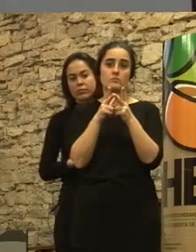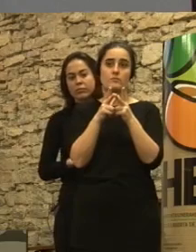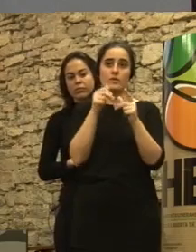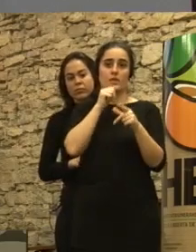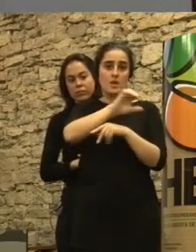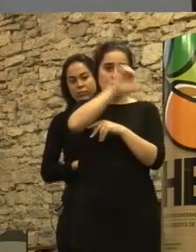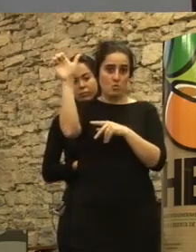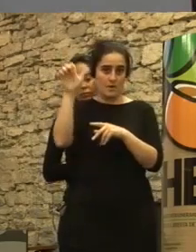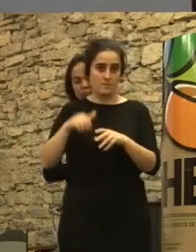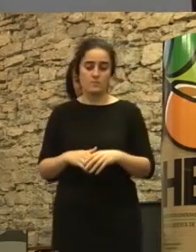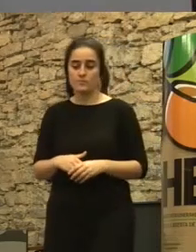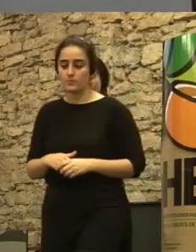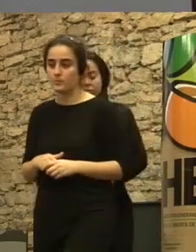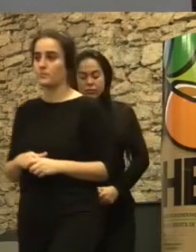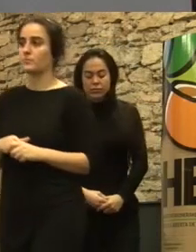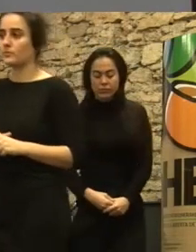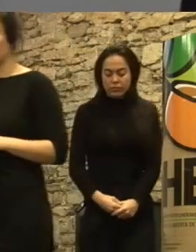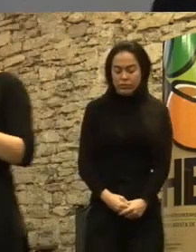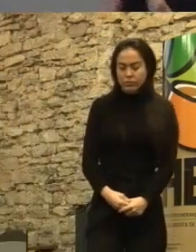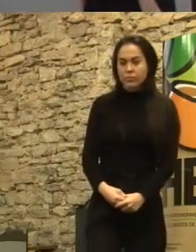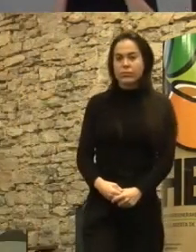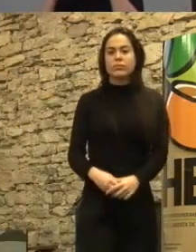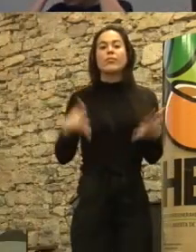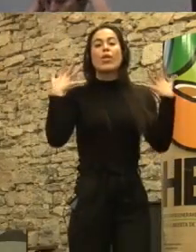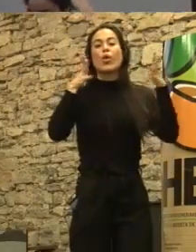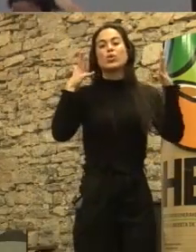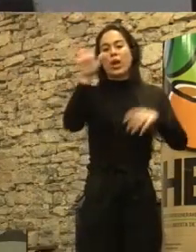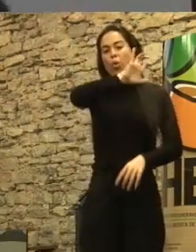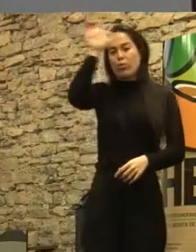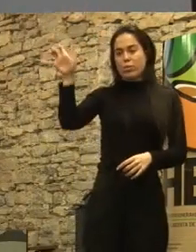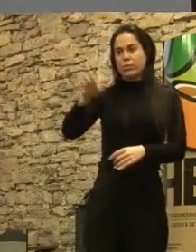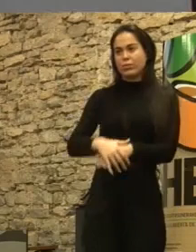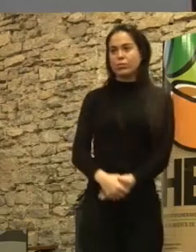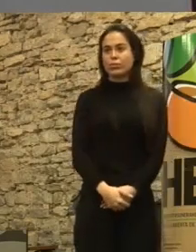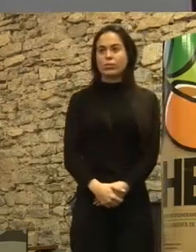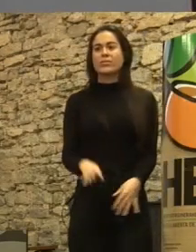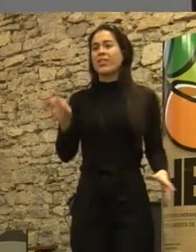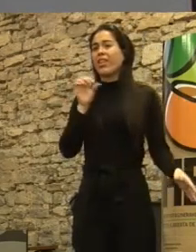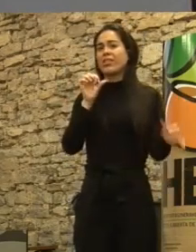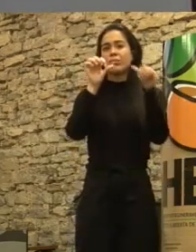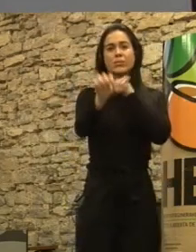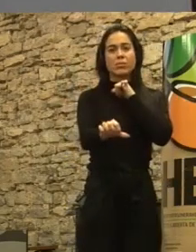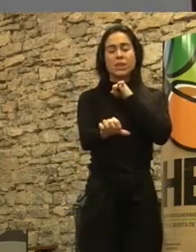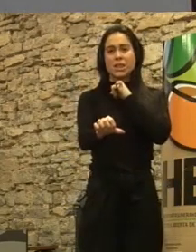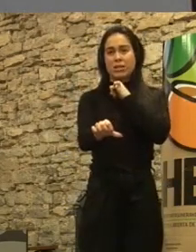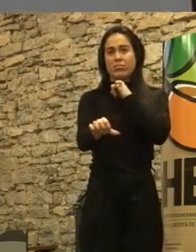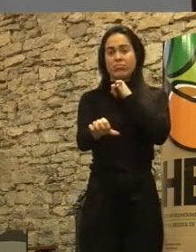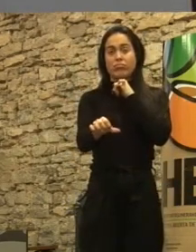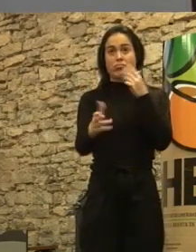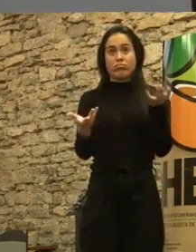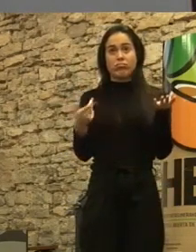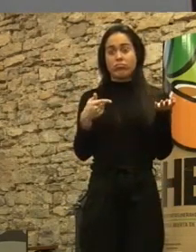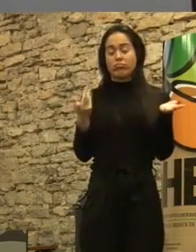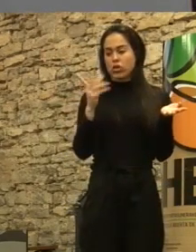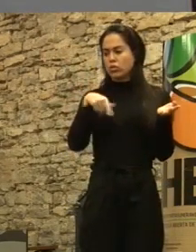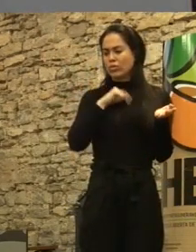de Europa, del Consejo Europeo. Entonces, a partir de esta entrega, porque nosotros creíamos